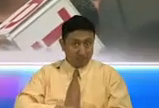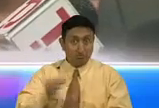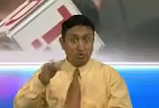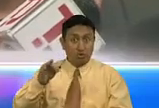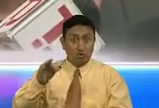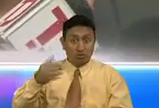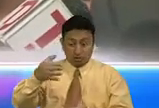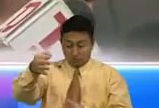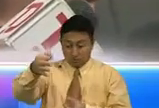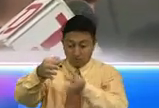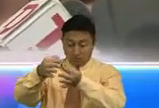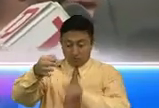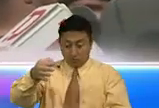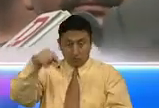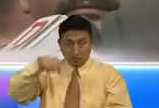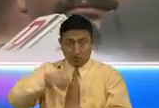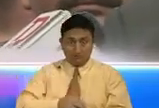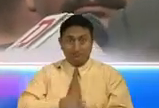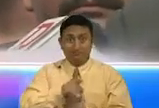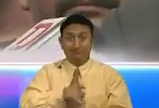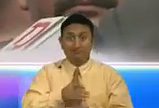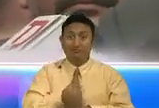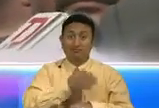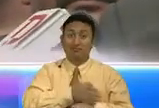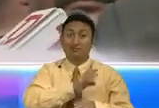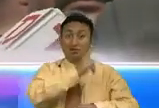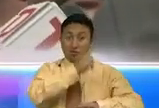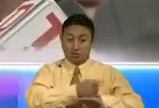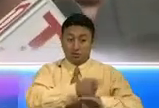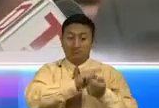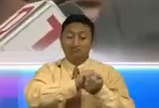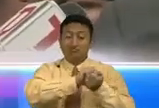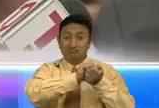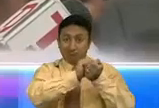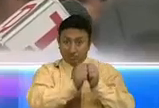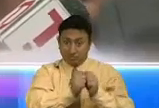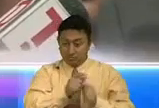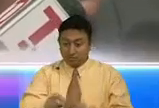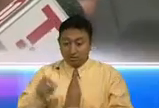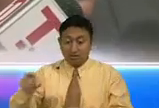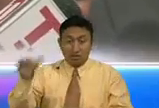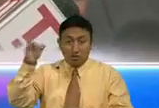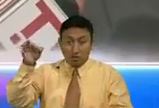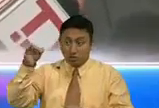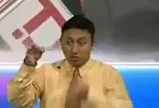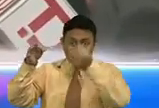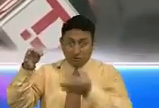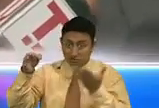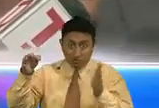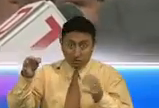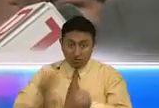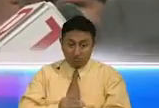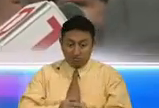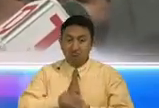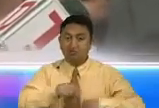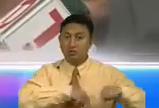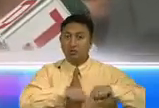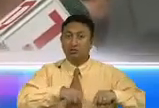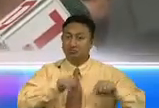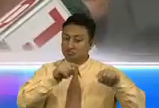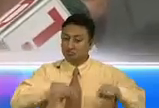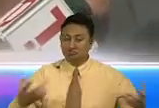escrito que reforme al decreto. Si no hay el documento oficial, la transportación se